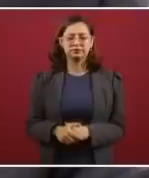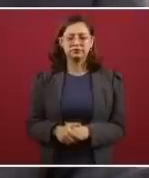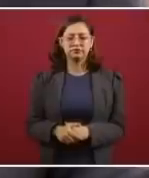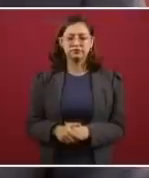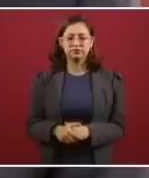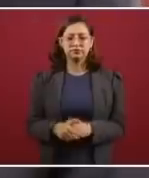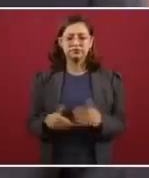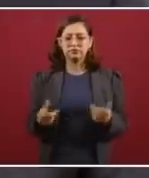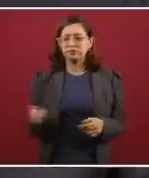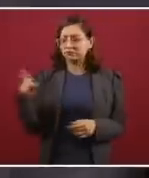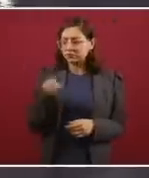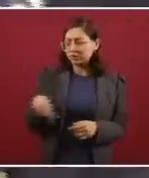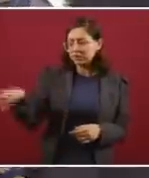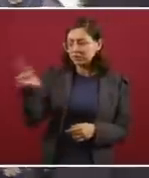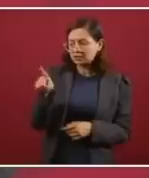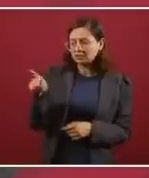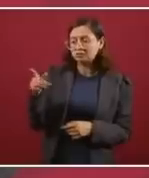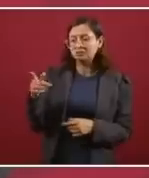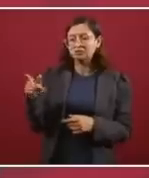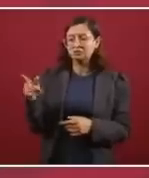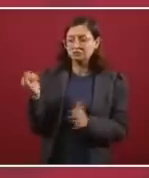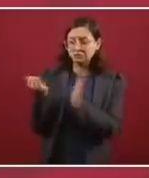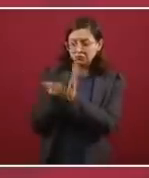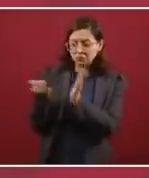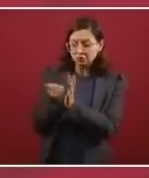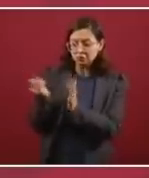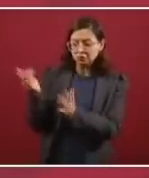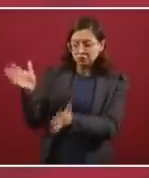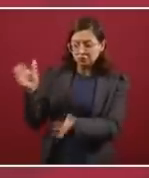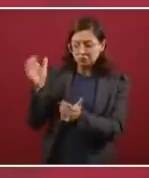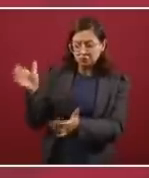al contribuyente como un delincuente en potencia.